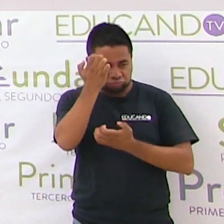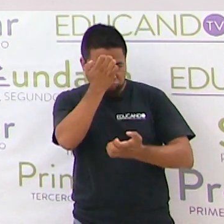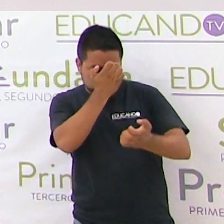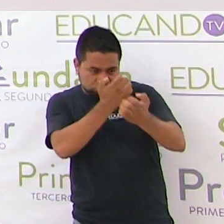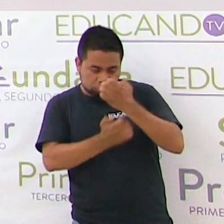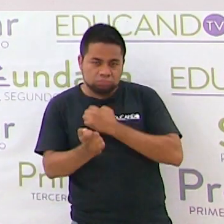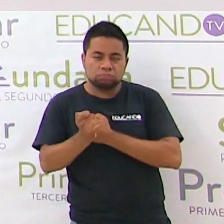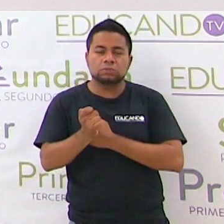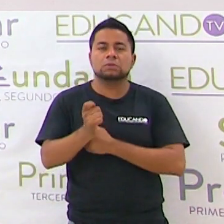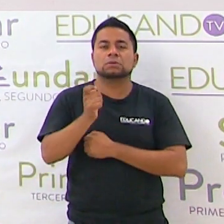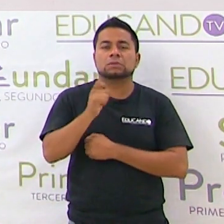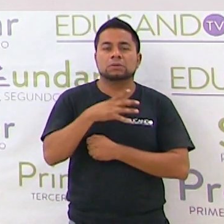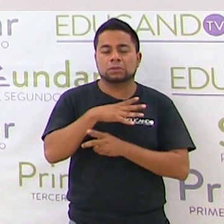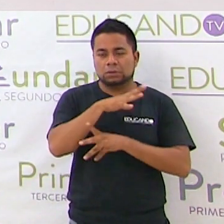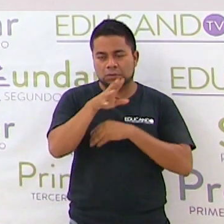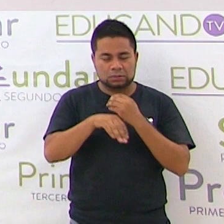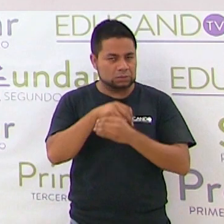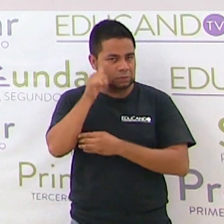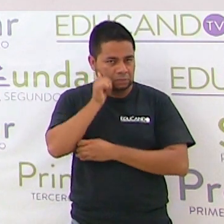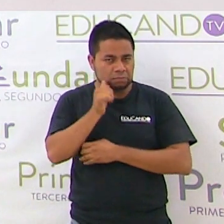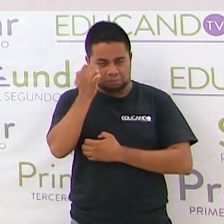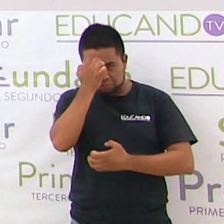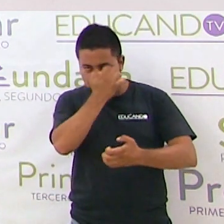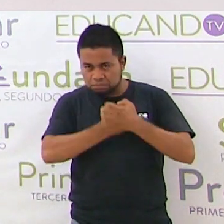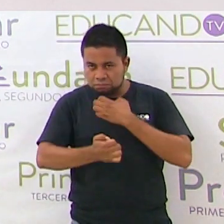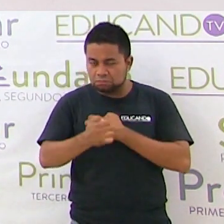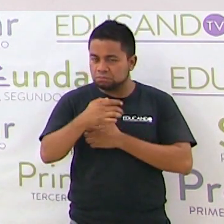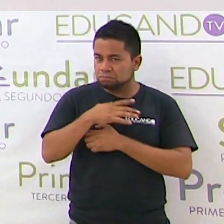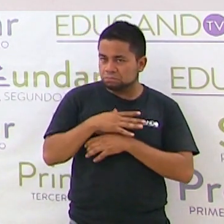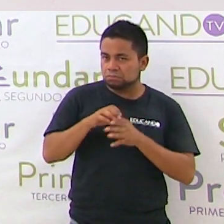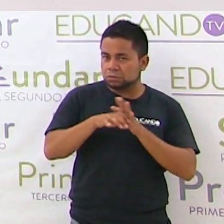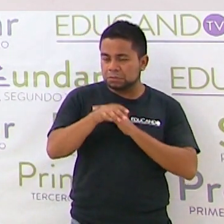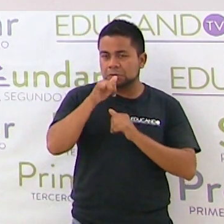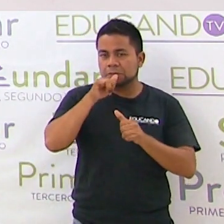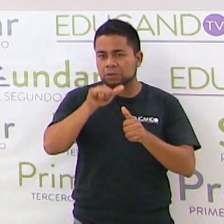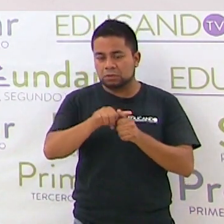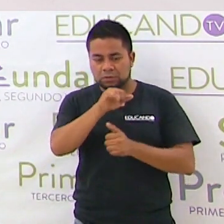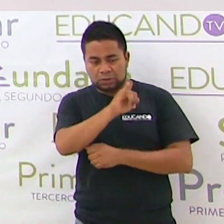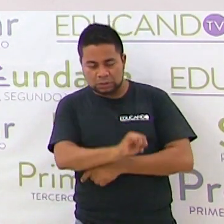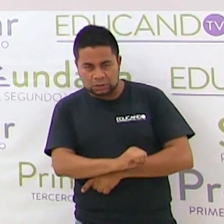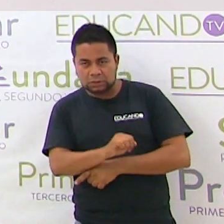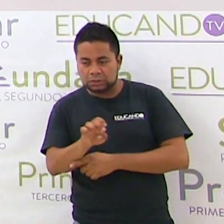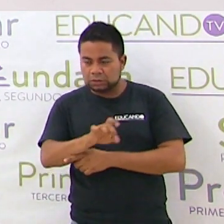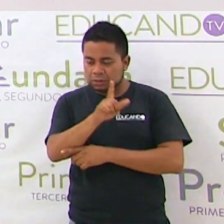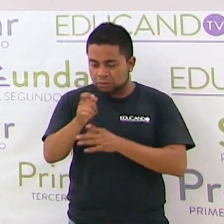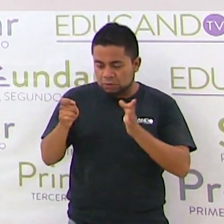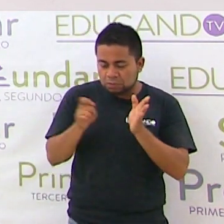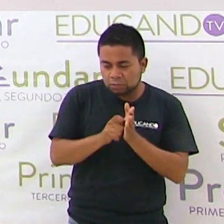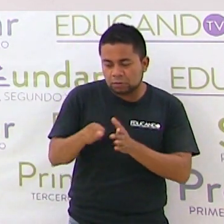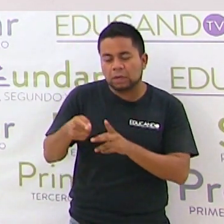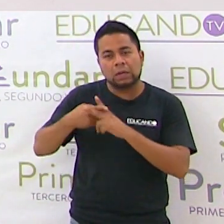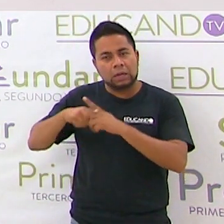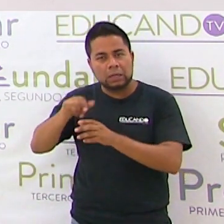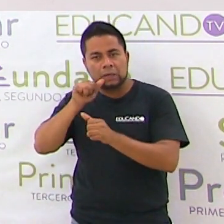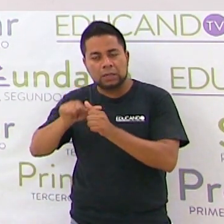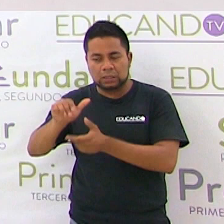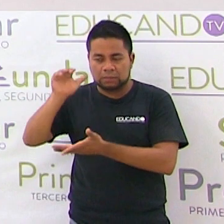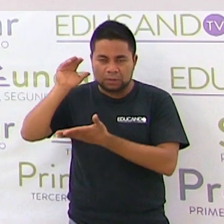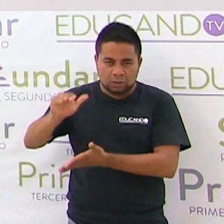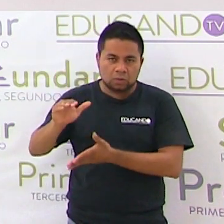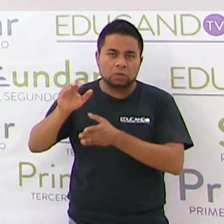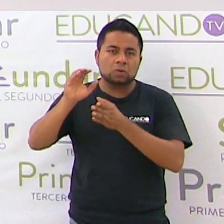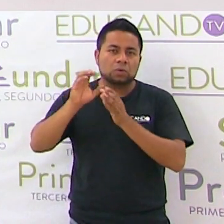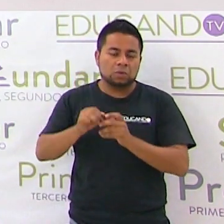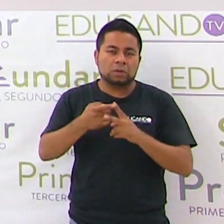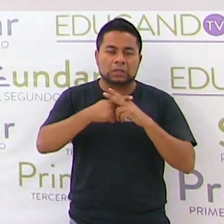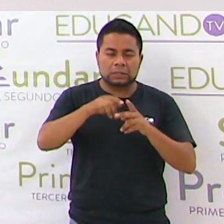Ya todas ir revisando, que en los nombres propios vaya la mayúscula, que después de los puntos vaya la mayúscula, que al empezar esté